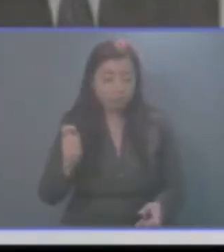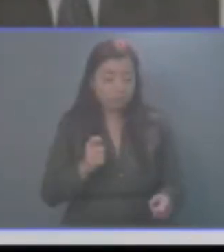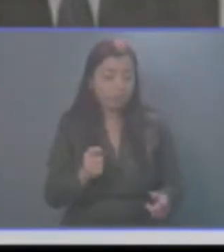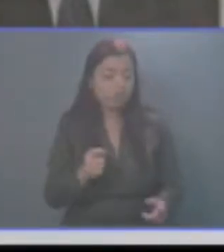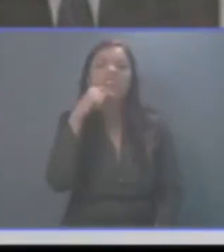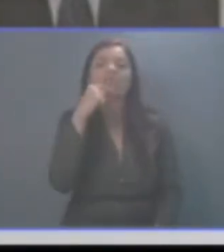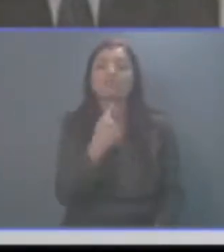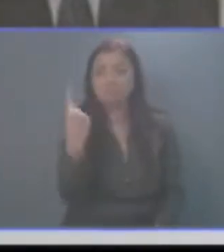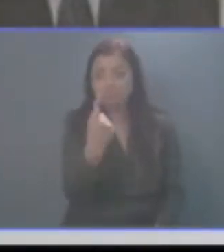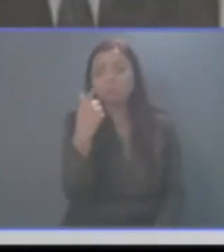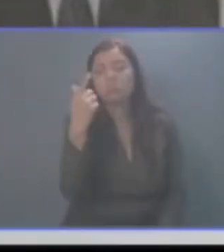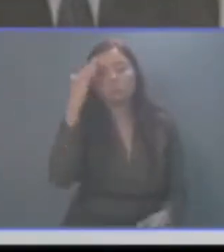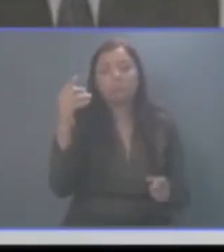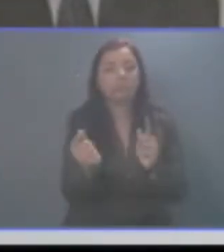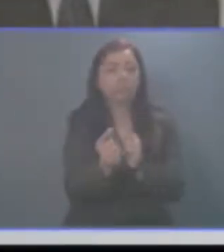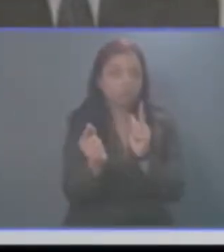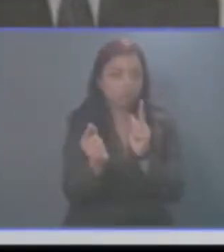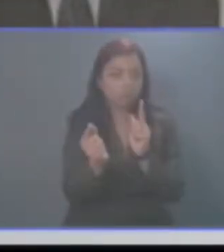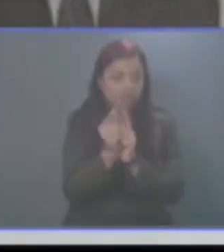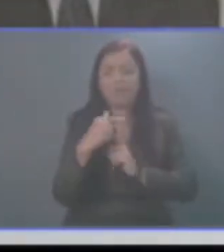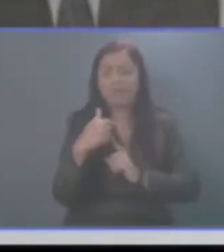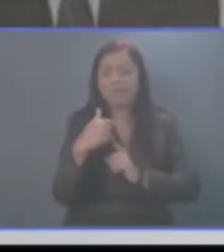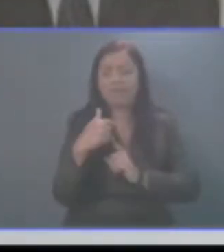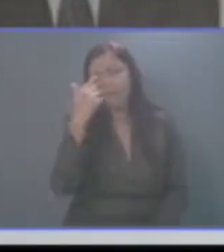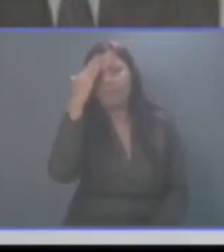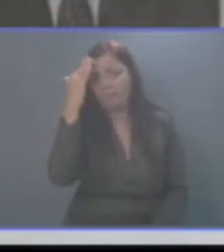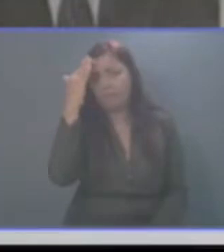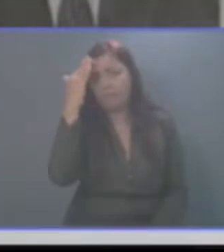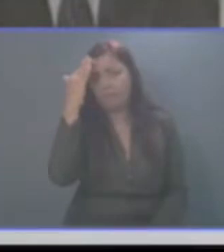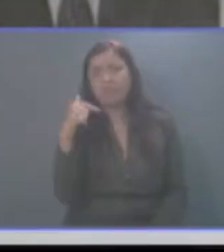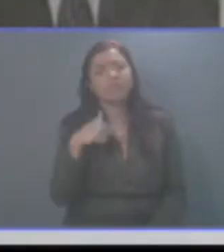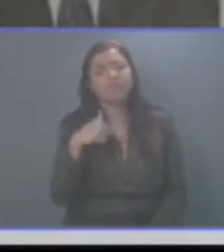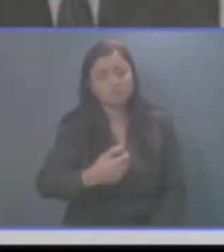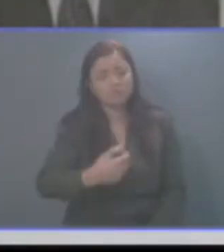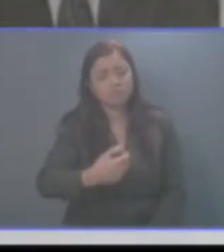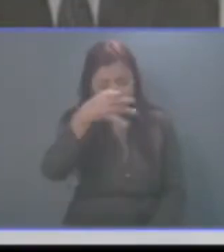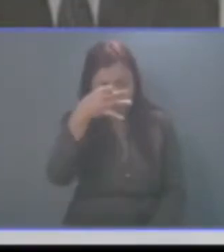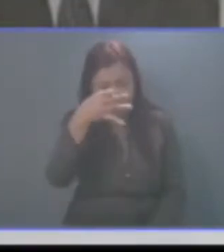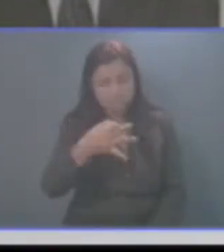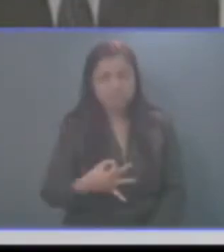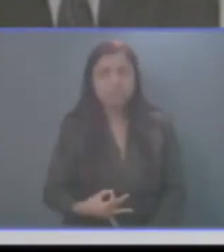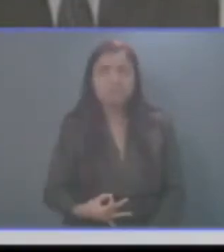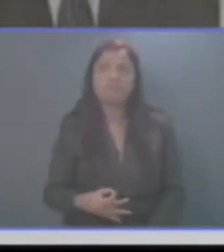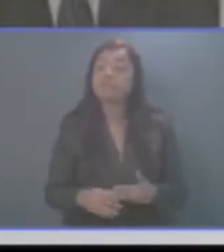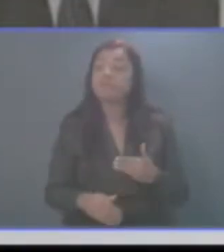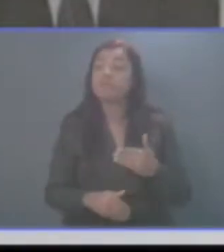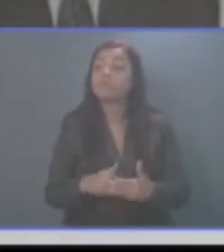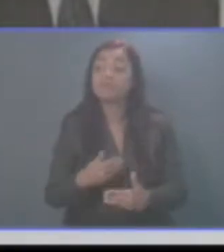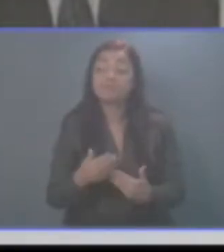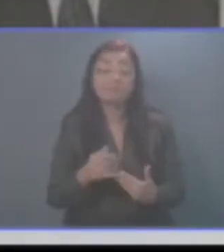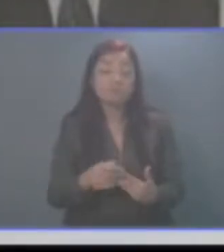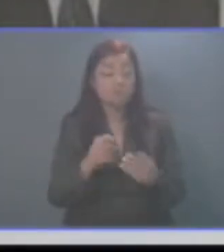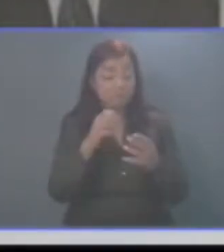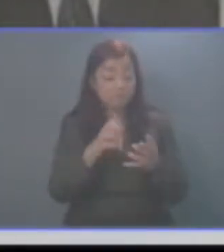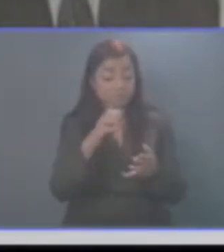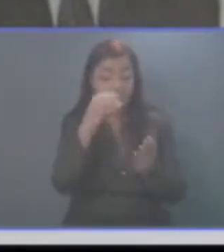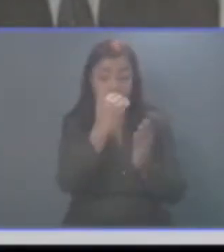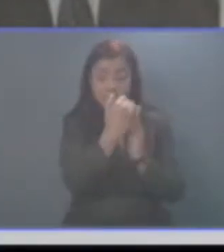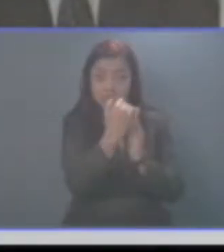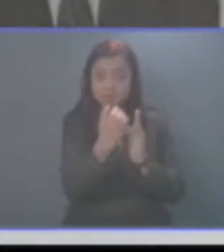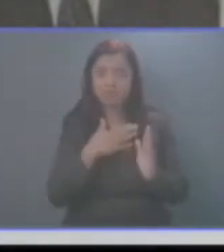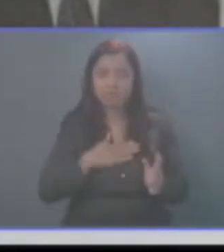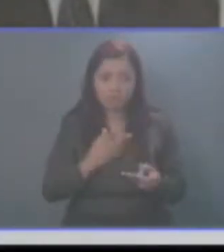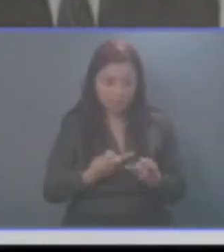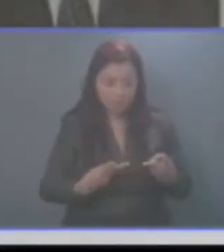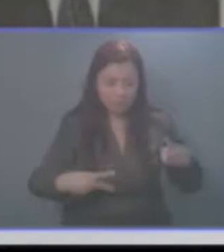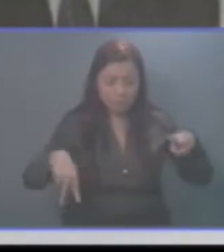Quienes me conocen saben que soy una persona que actúa con base en principios y con ética en el ejercicio de